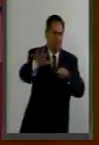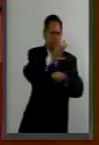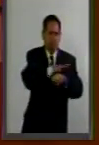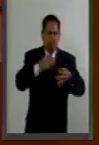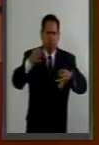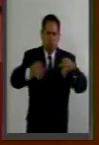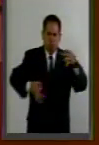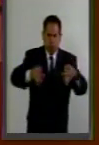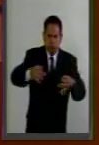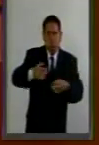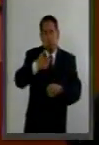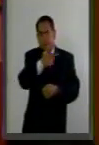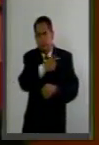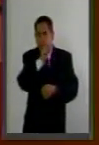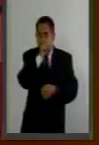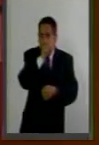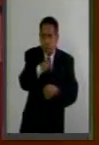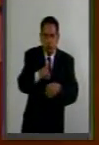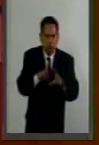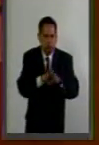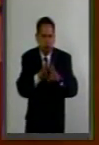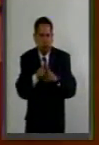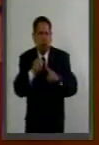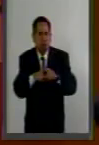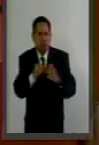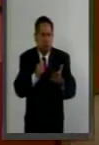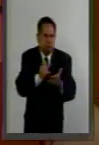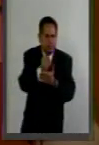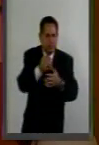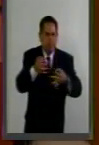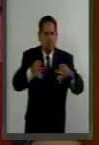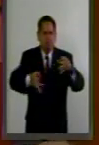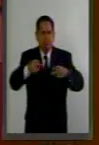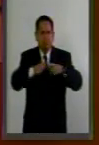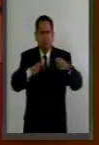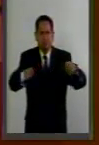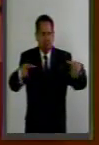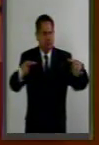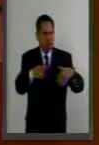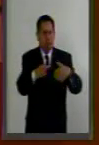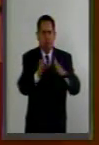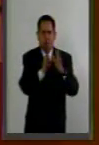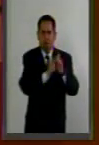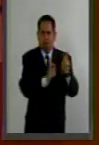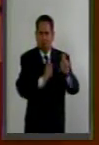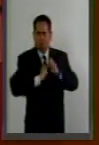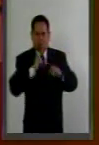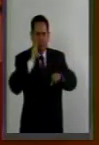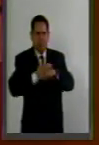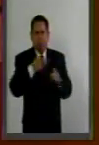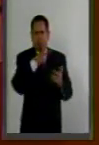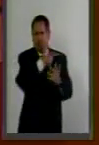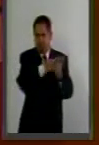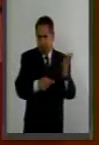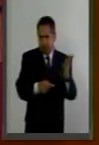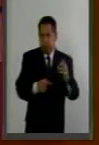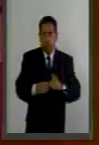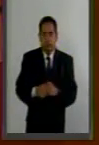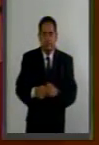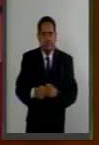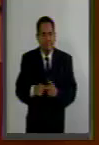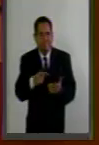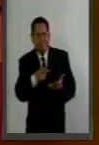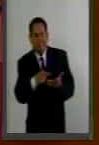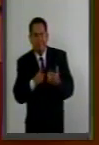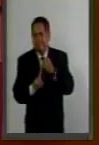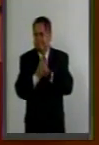realizar las labores que corresponden a un tribunal constitucional. Los problemas que se generan con este modelo